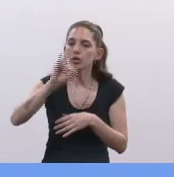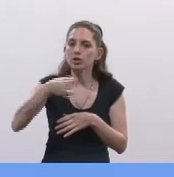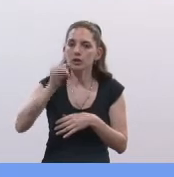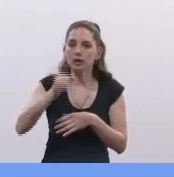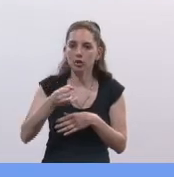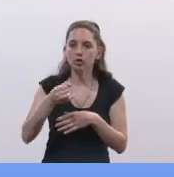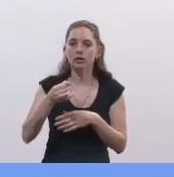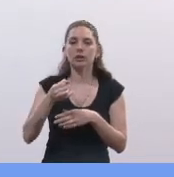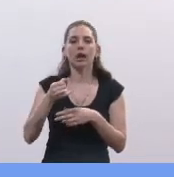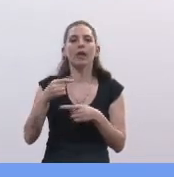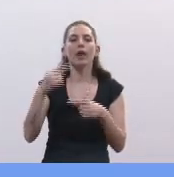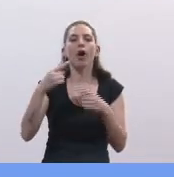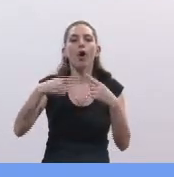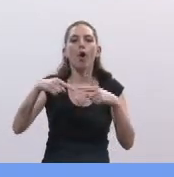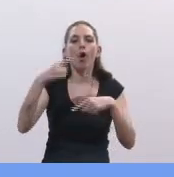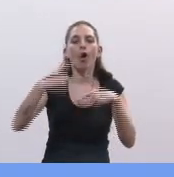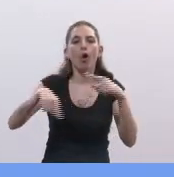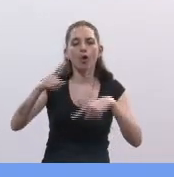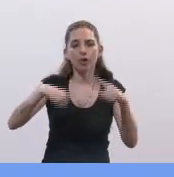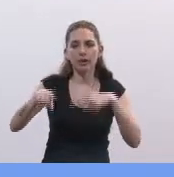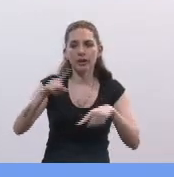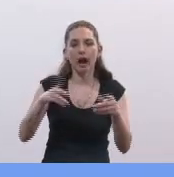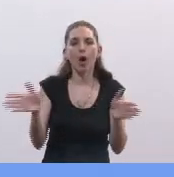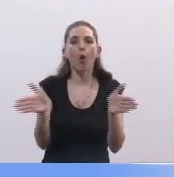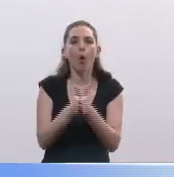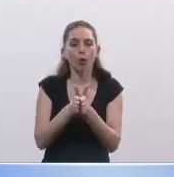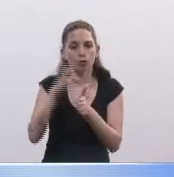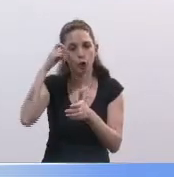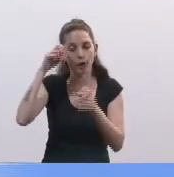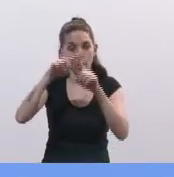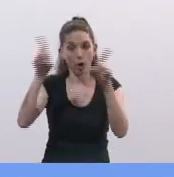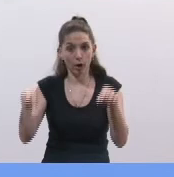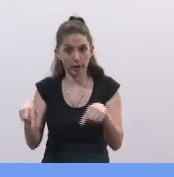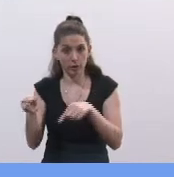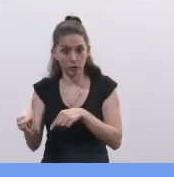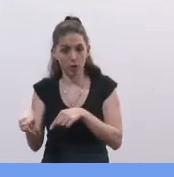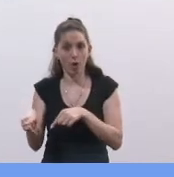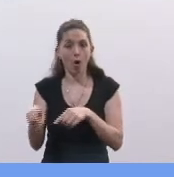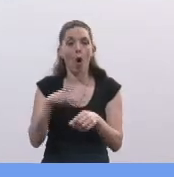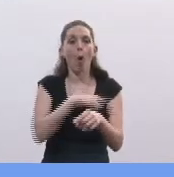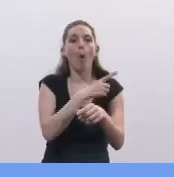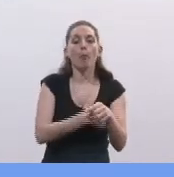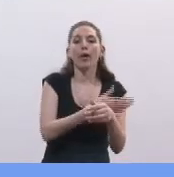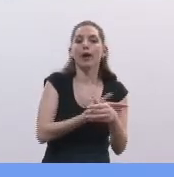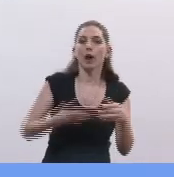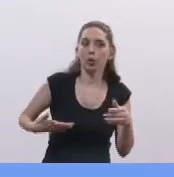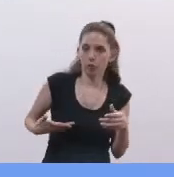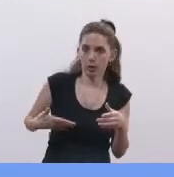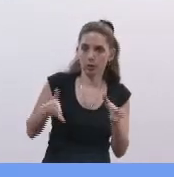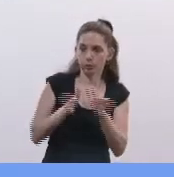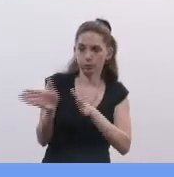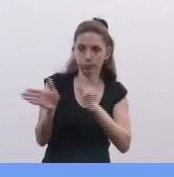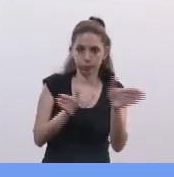de coordinar con el Congreso, por un lado, con el Poder Ejecutivo, por otro